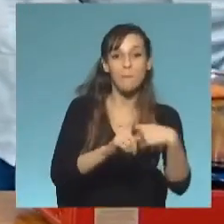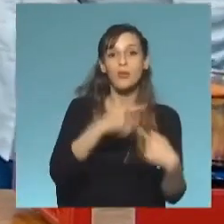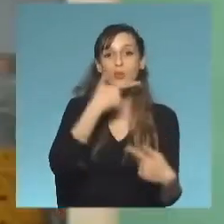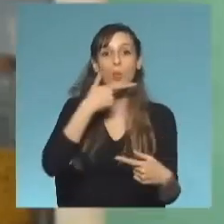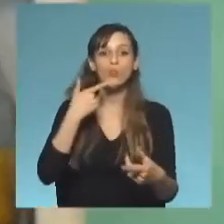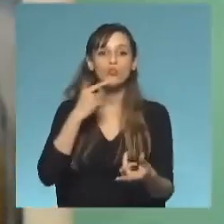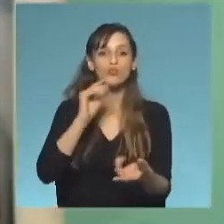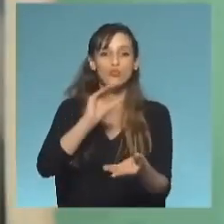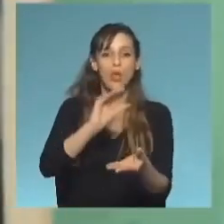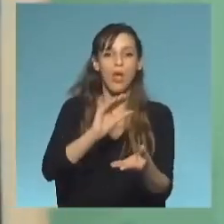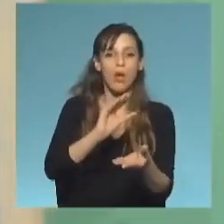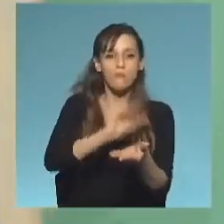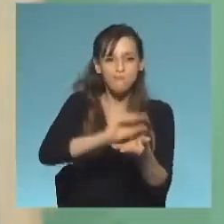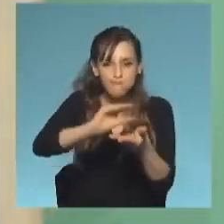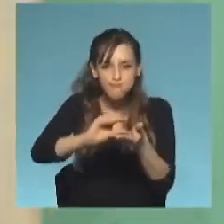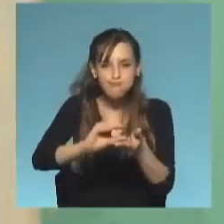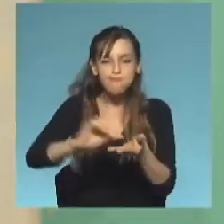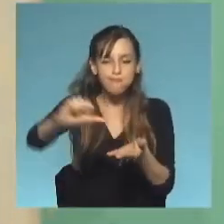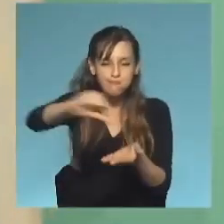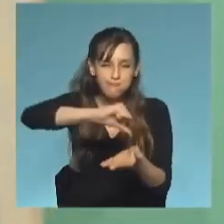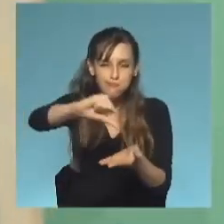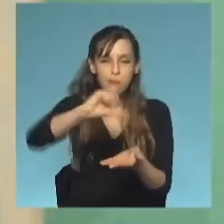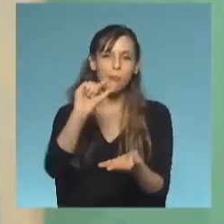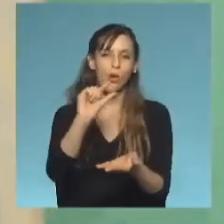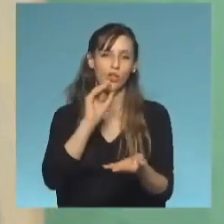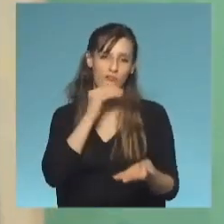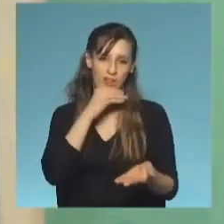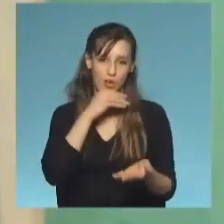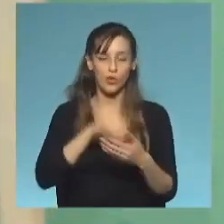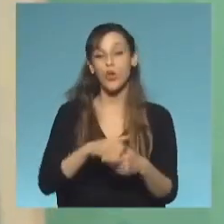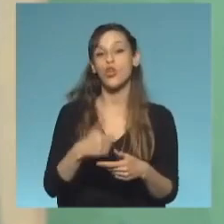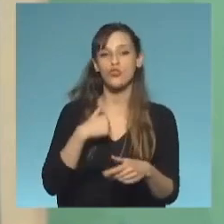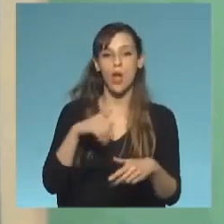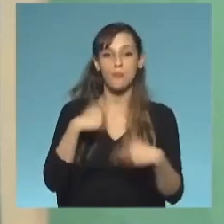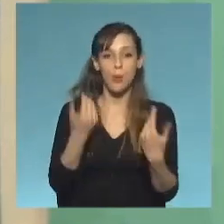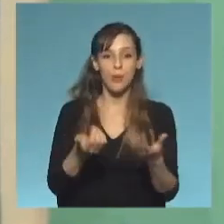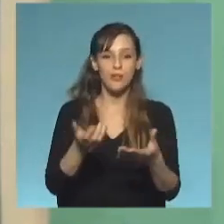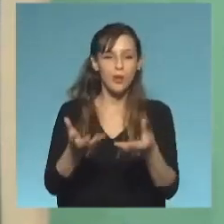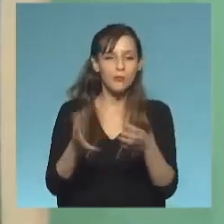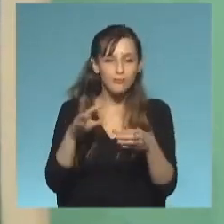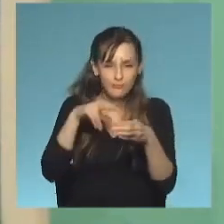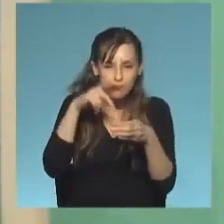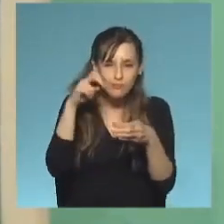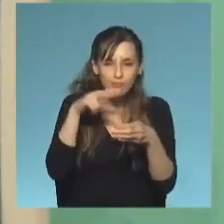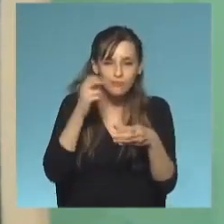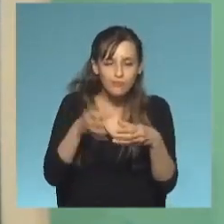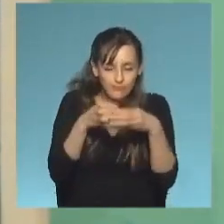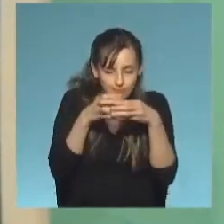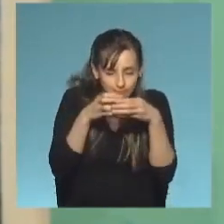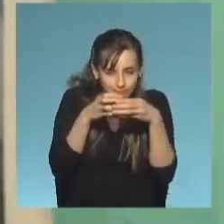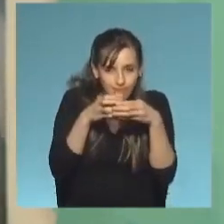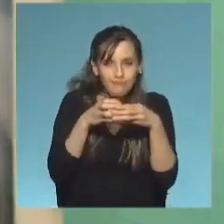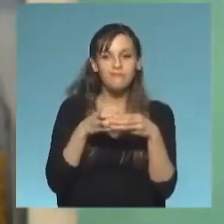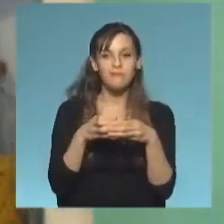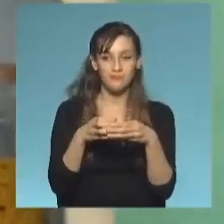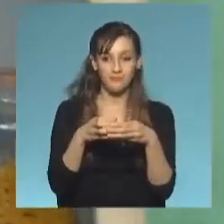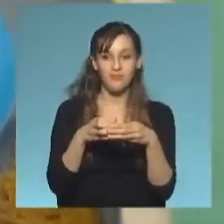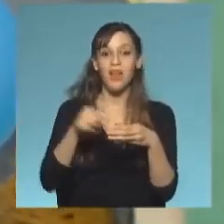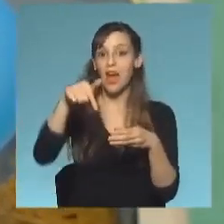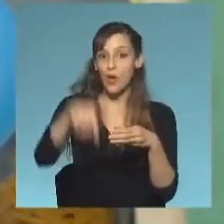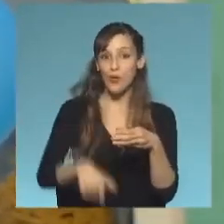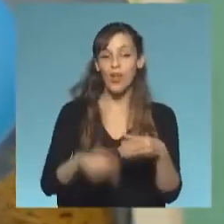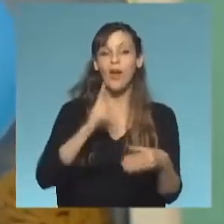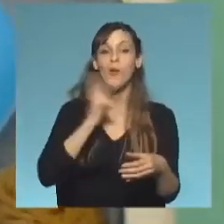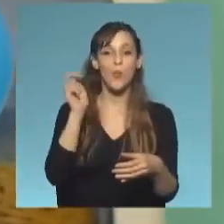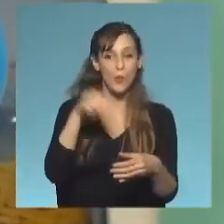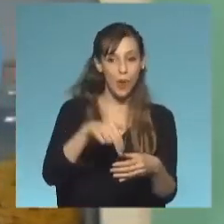¿Qué te parece? Me encanta, me ¿Te encanta. ¿Te gustó? Y ahora, mientras que yo huelo y todos estos aromas y especias, vamos a ir con